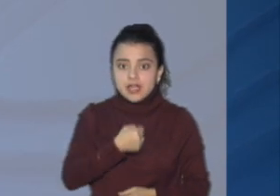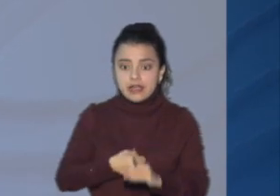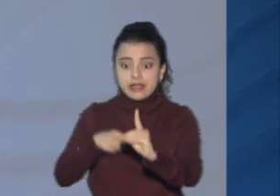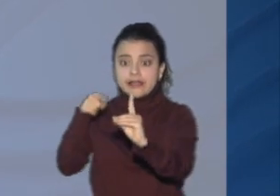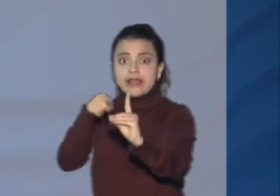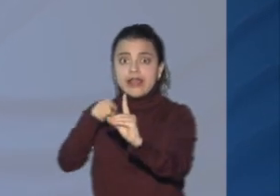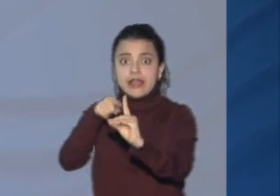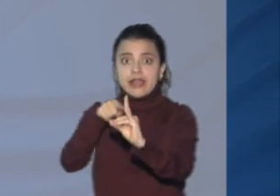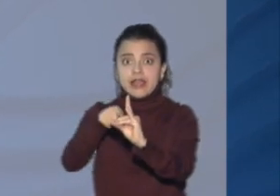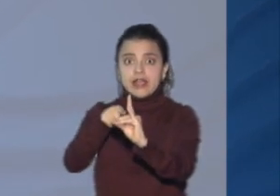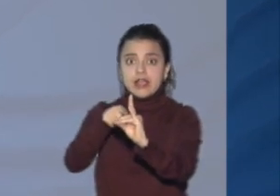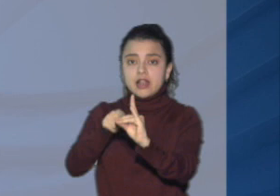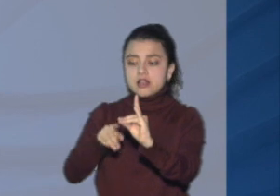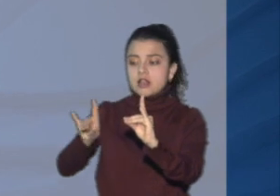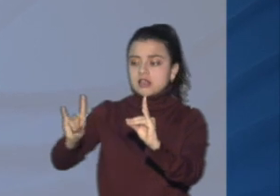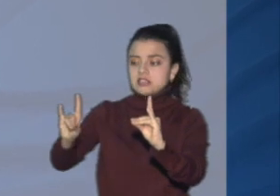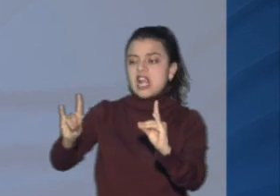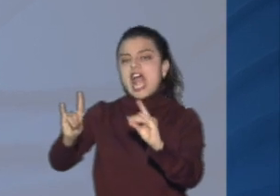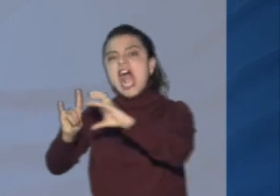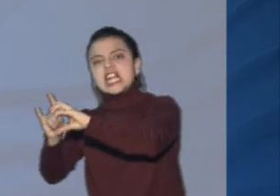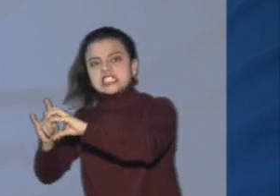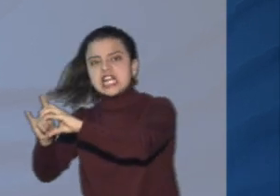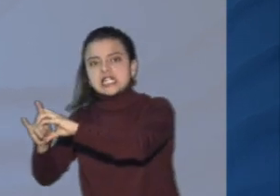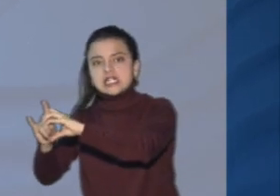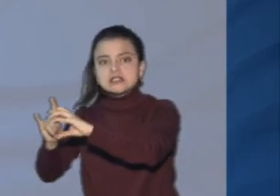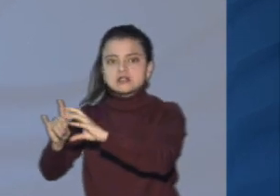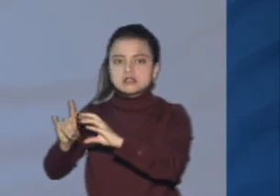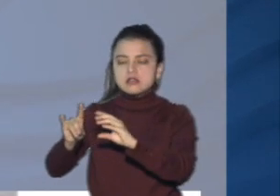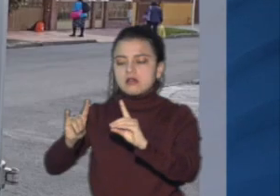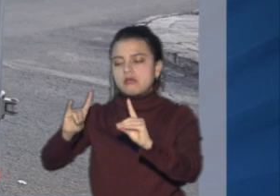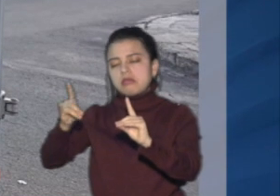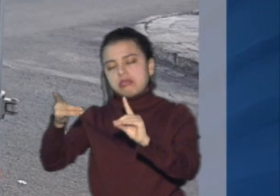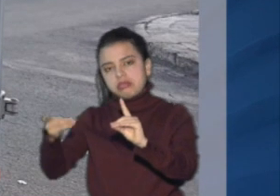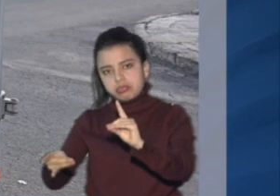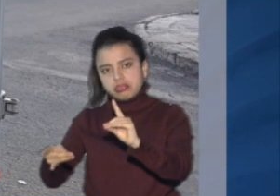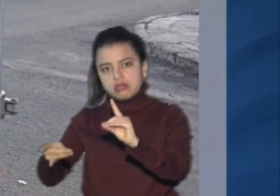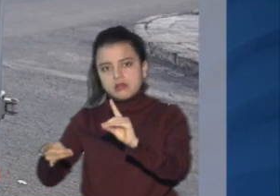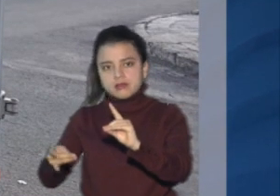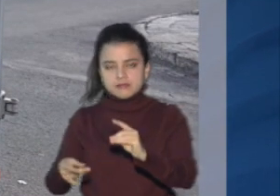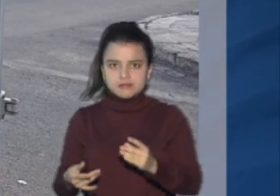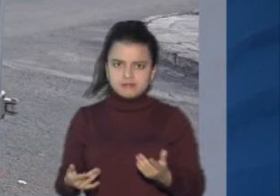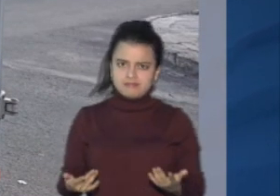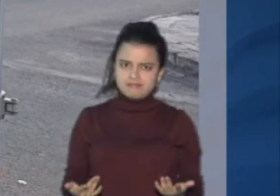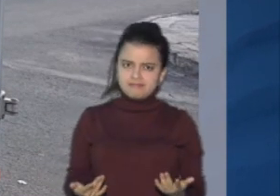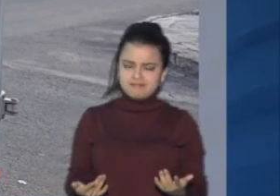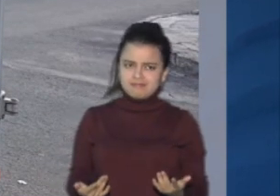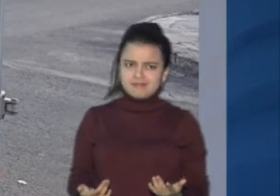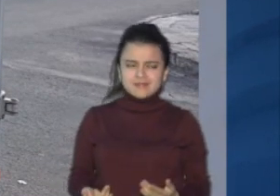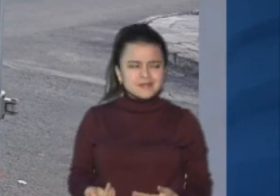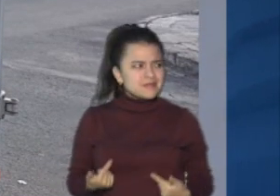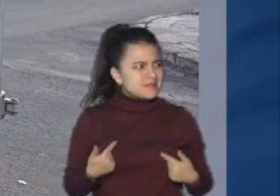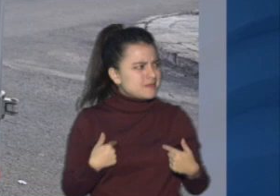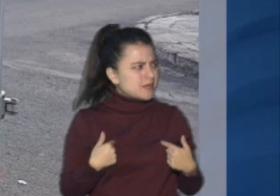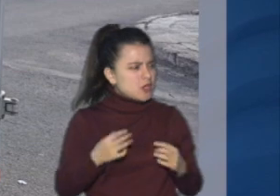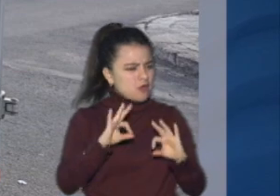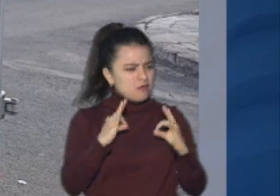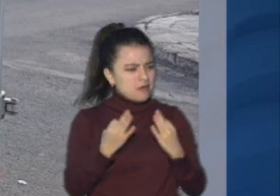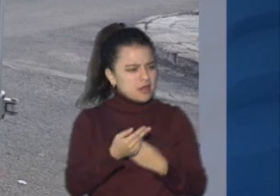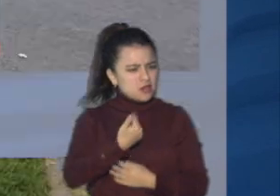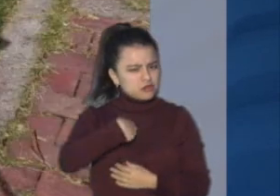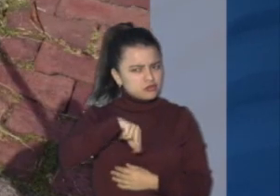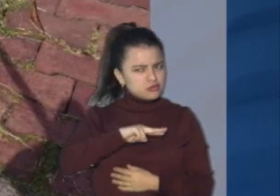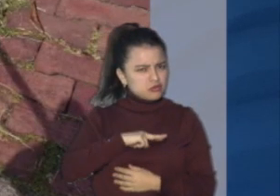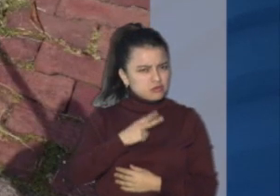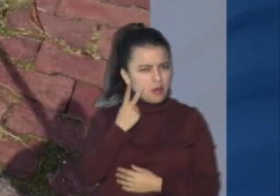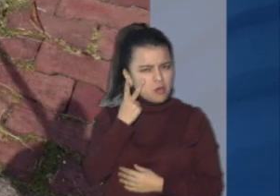de tan solo 13 años de edad. Sin embargo, cuando los familiares se acercaron al huacal donde iban estos dos caninos, se dieron cuenta que no había